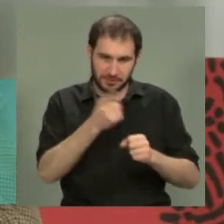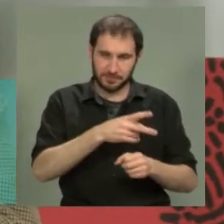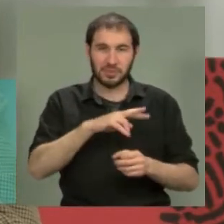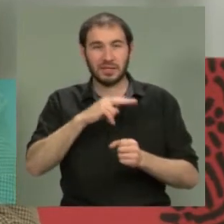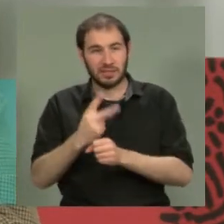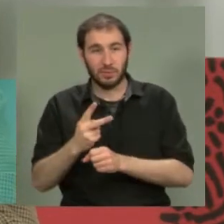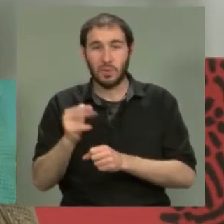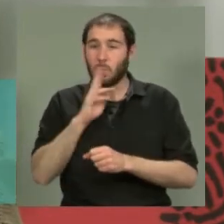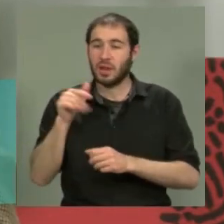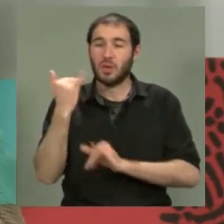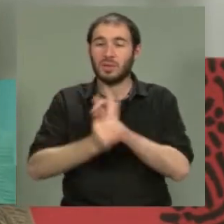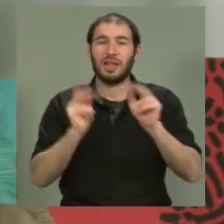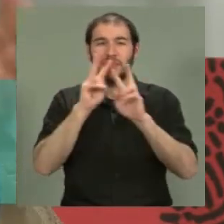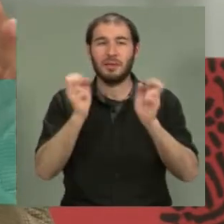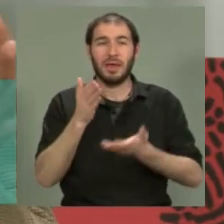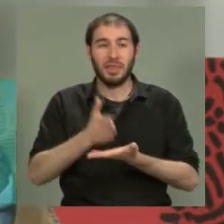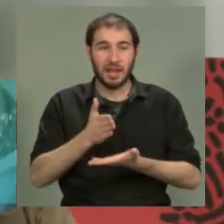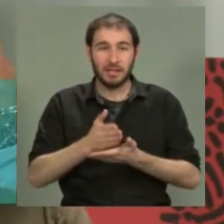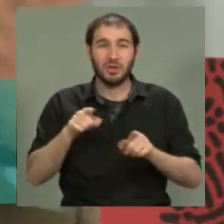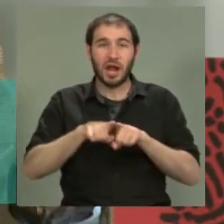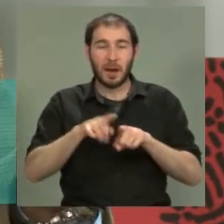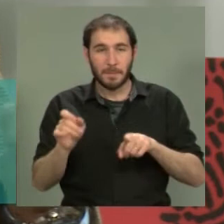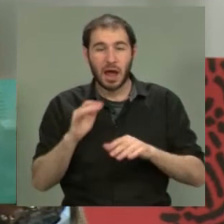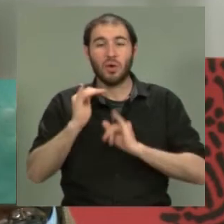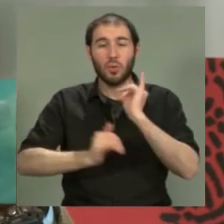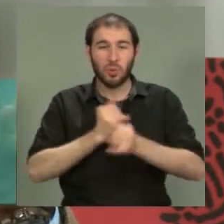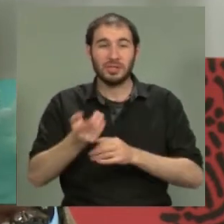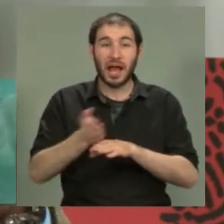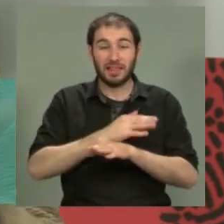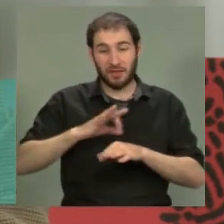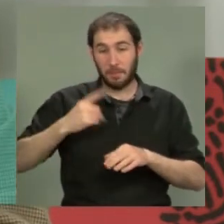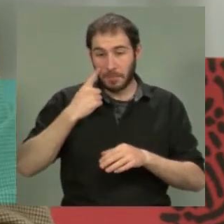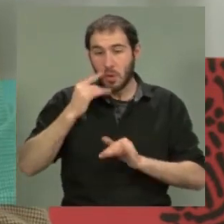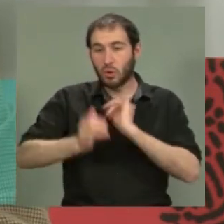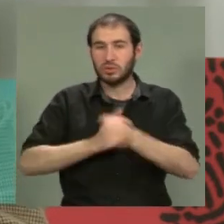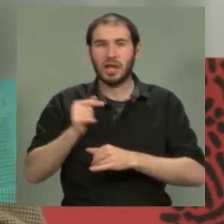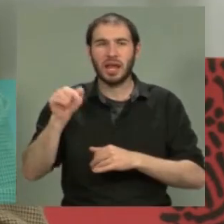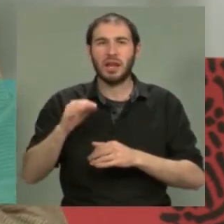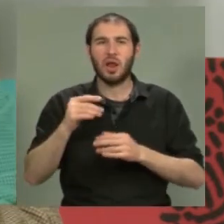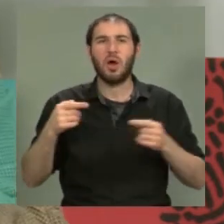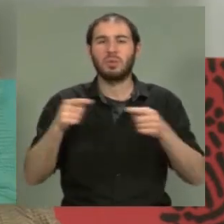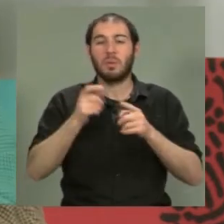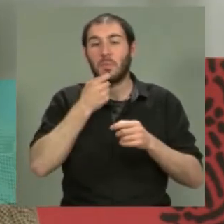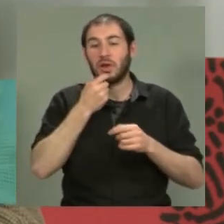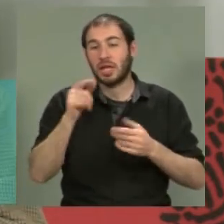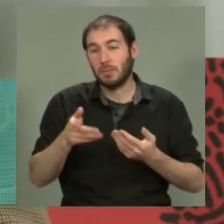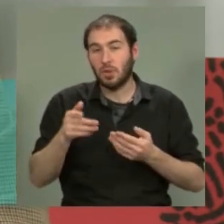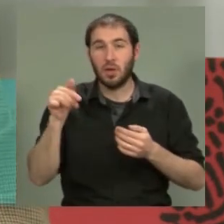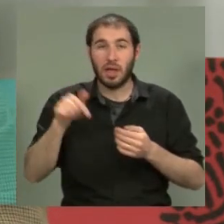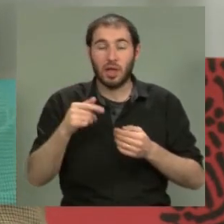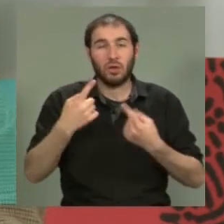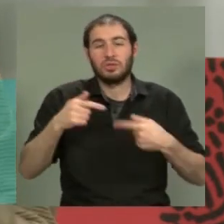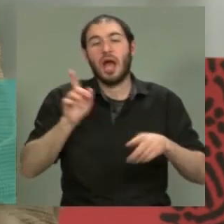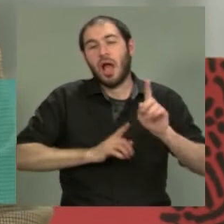Segundo, ella habló de derechos que su hermano le había manifestado durante la vida, cuál era su objetivo si llegaba a